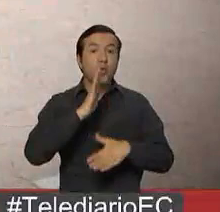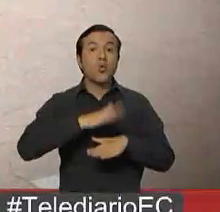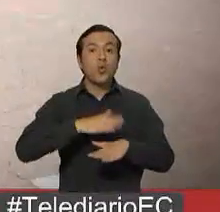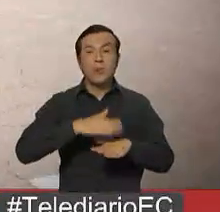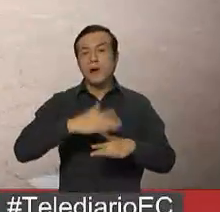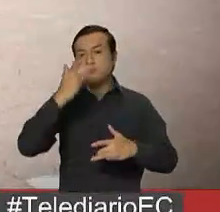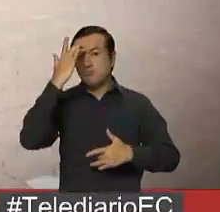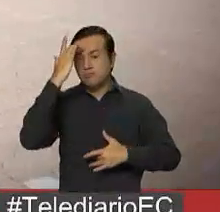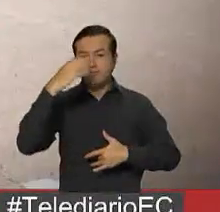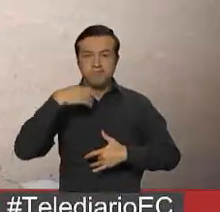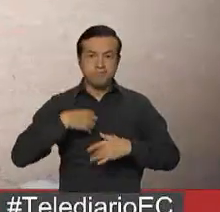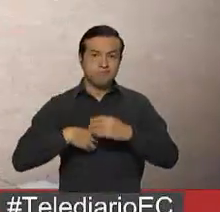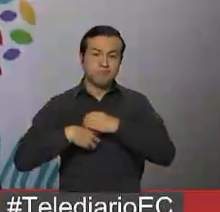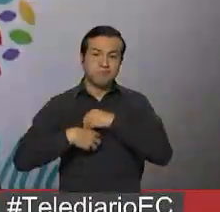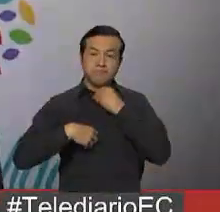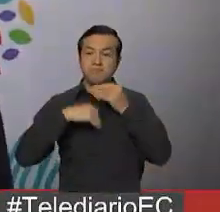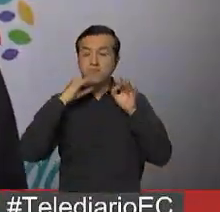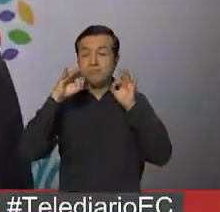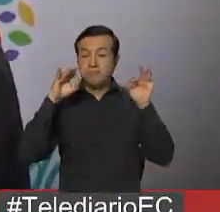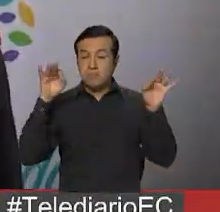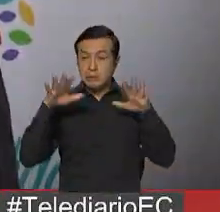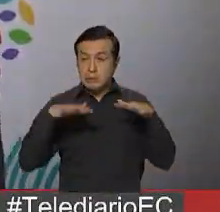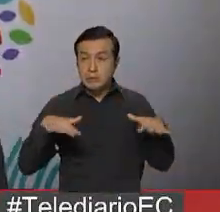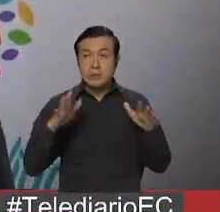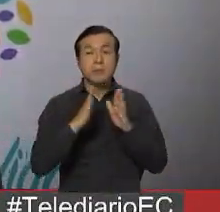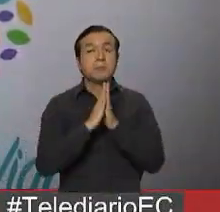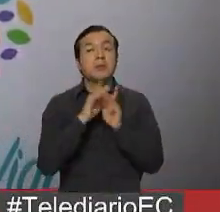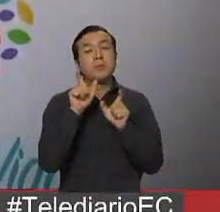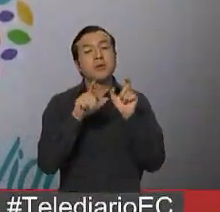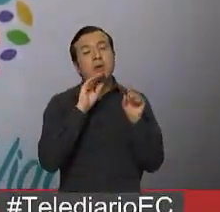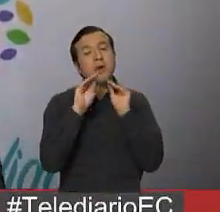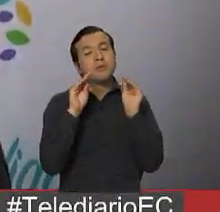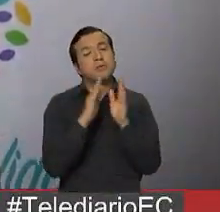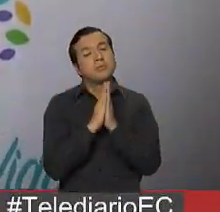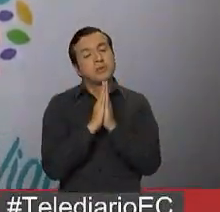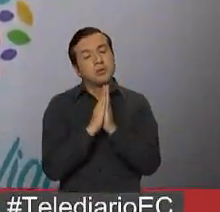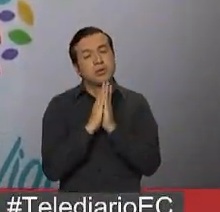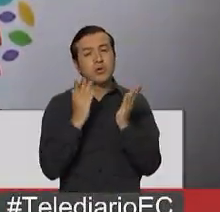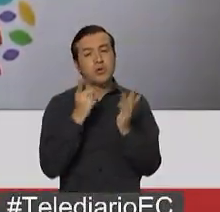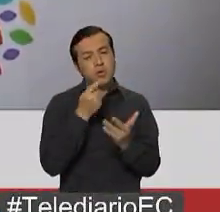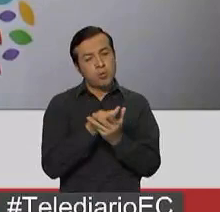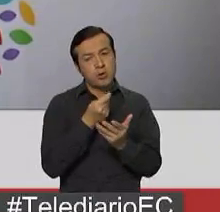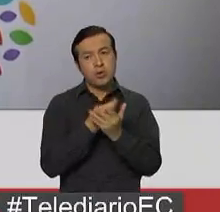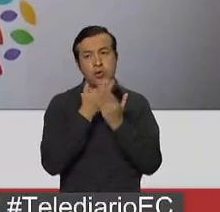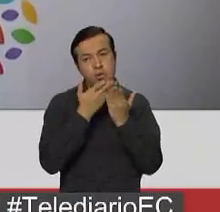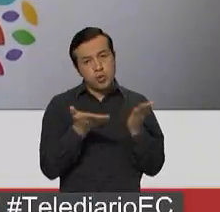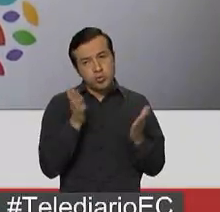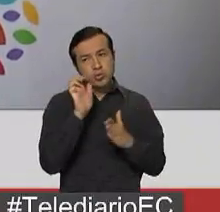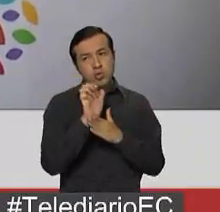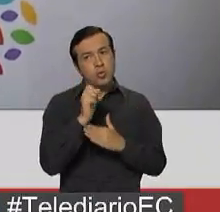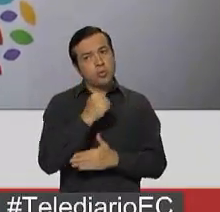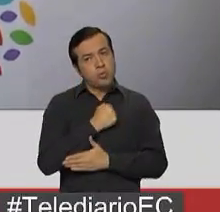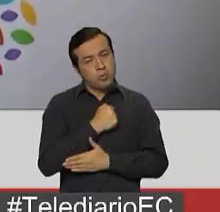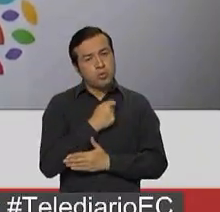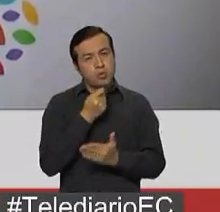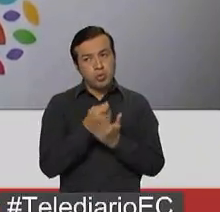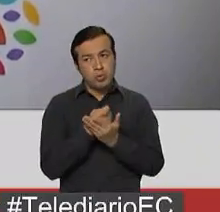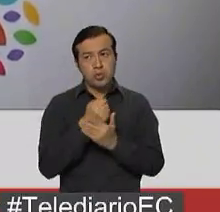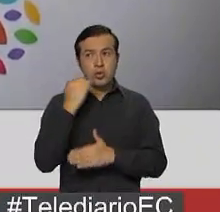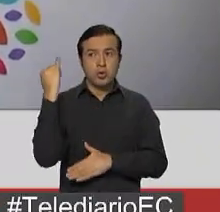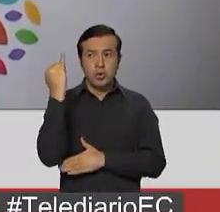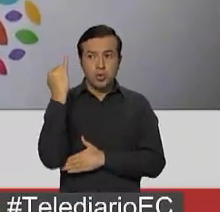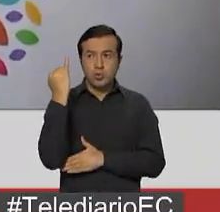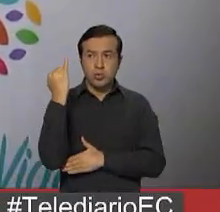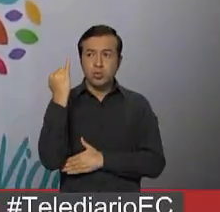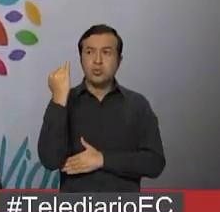a la propagación del cob y 19 lo que hago es un llamado a la ciudadanía a que consuman los productos internos los nuestros saquemos las industrias